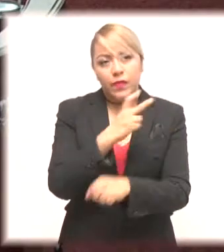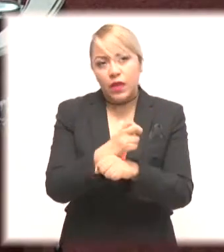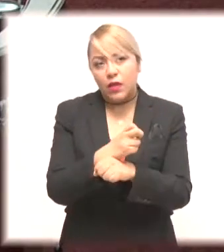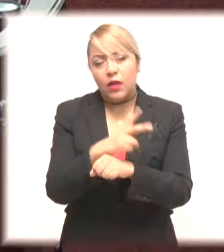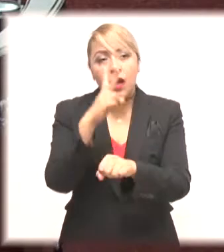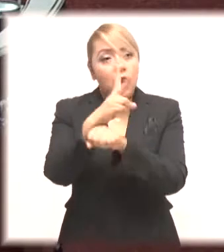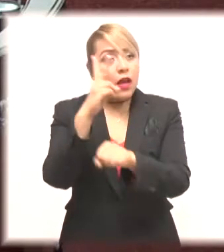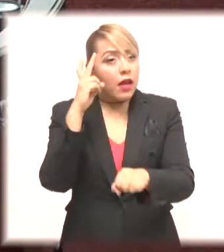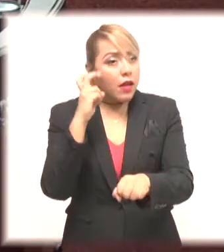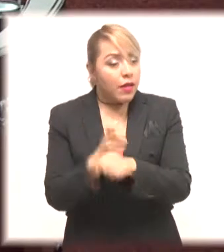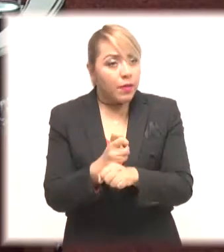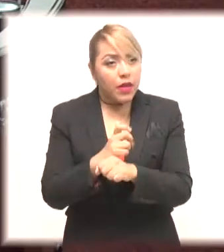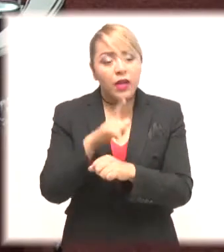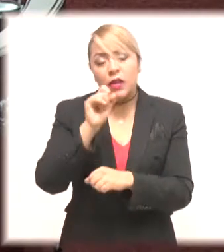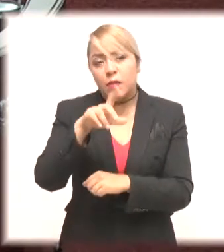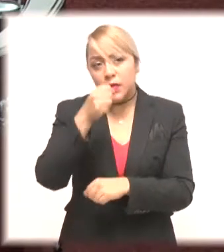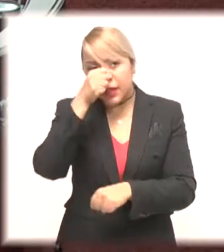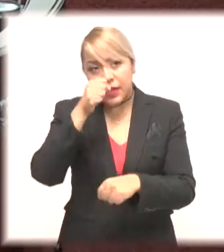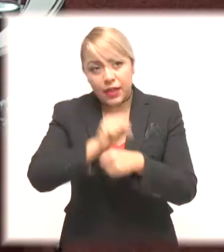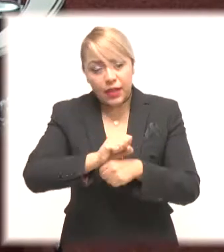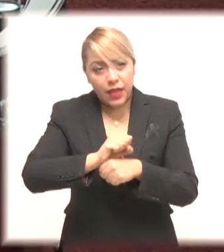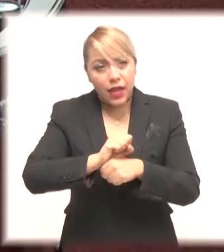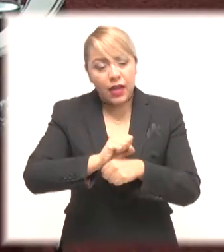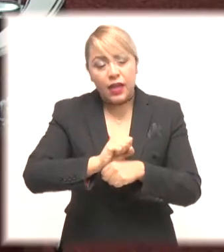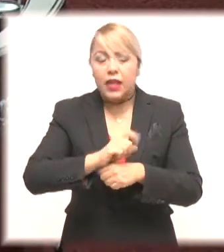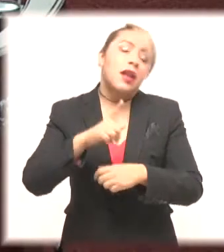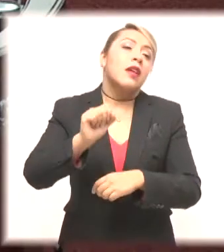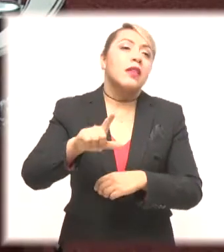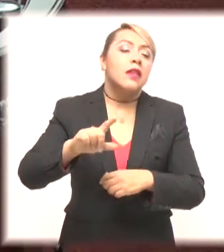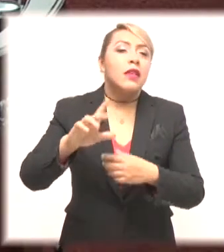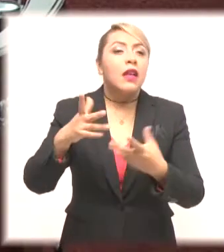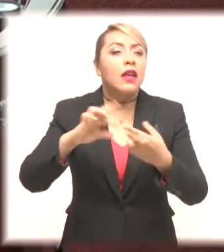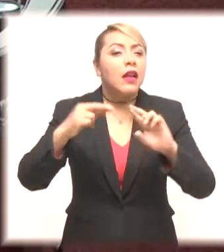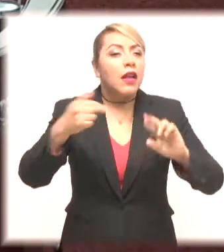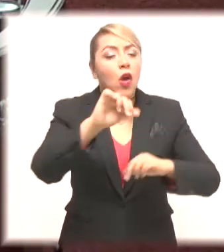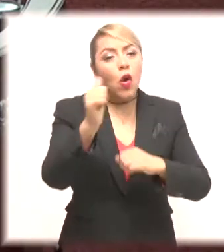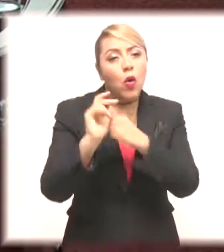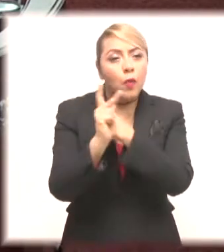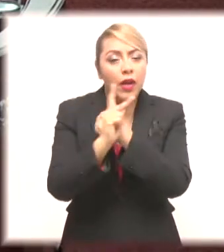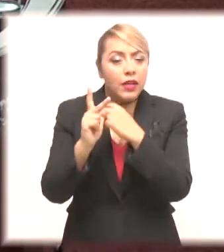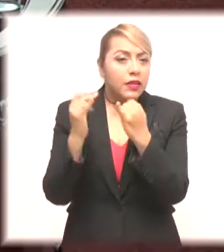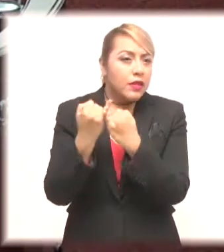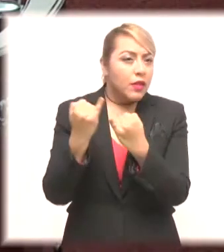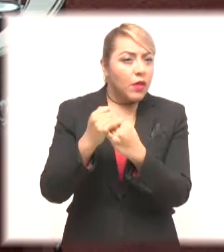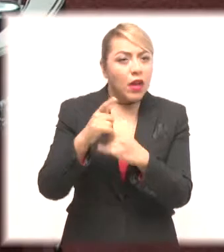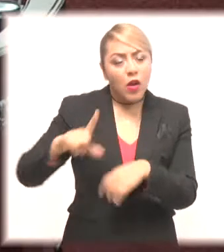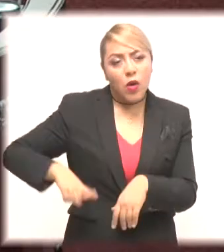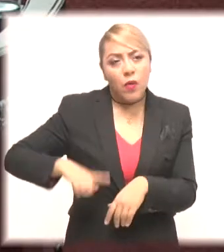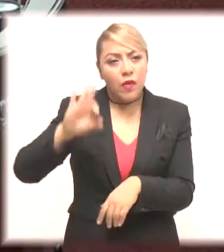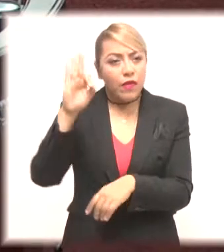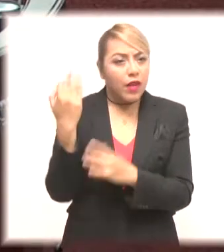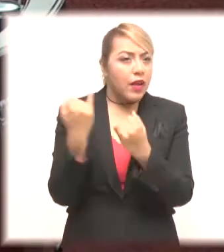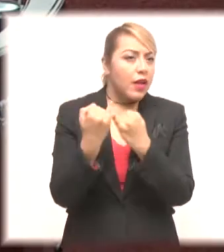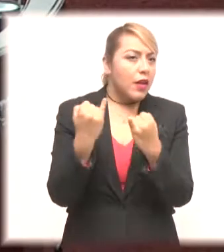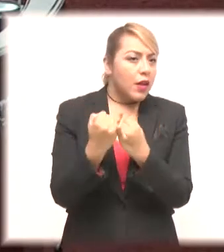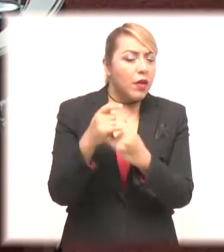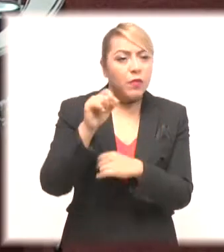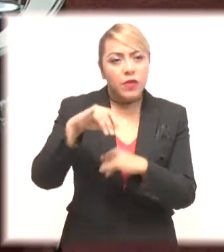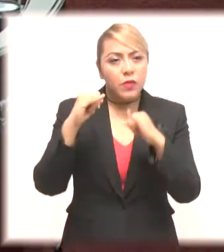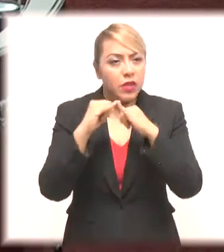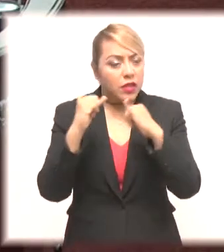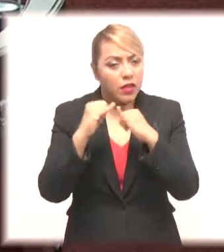la Secretaría de Relaciones Exteriores y a la Secretaría de Gobernación del Gobierno Federal, así como al Instituto Nacional de